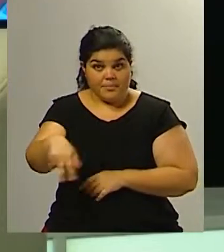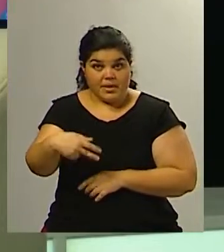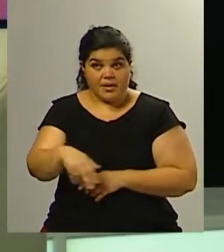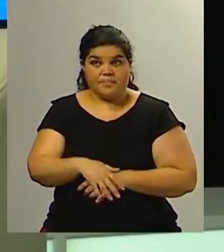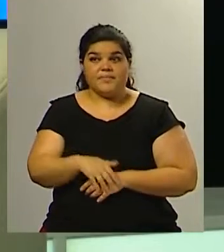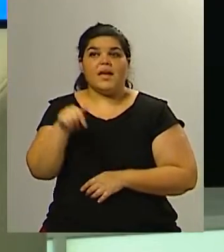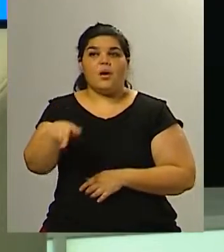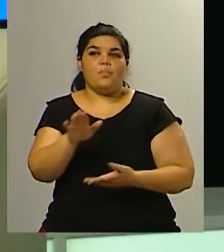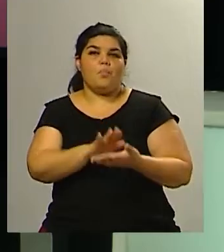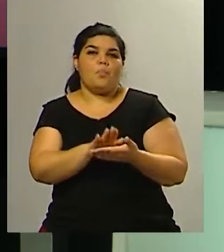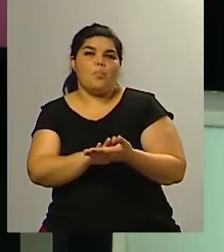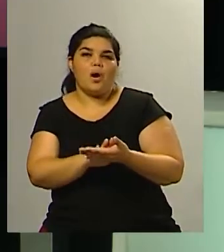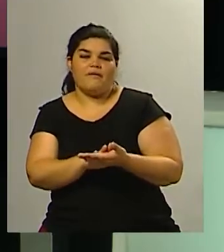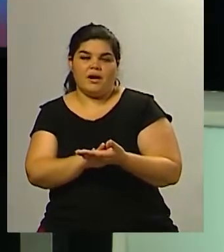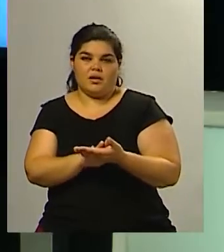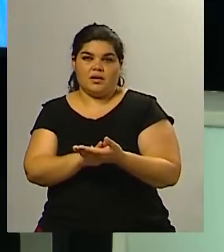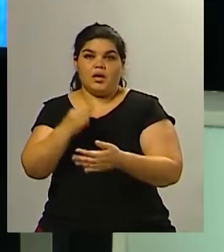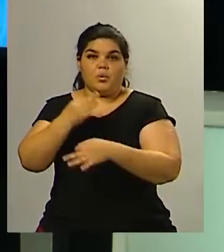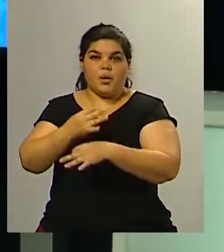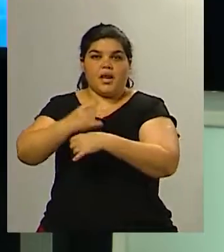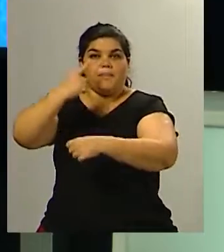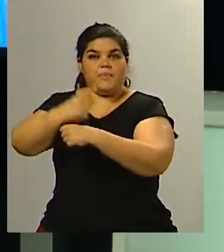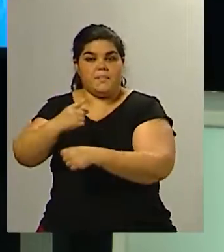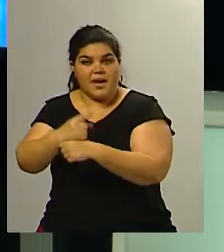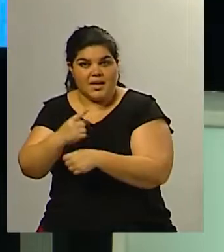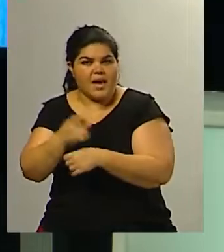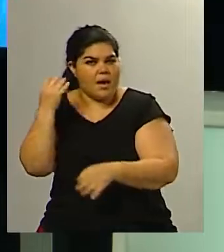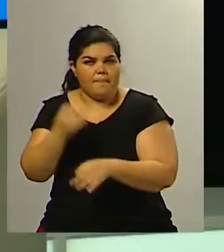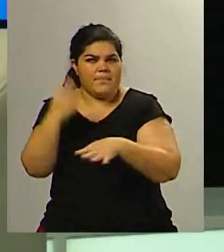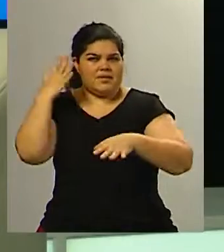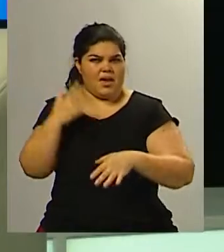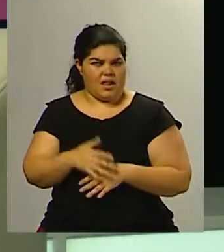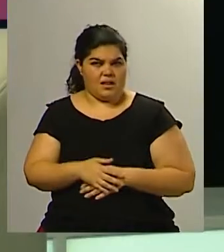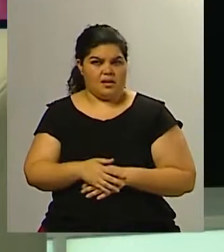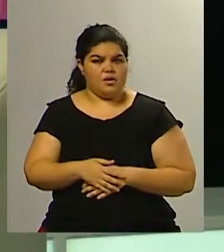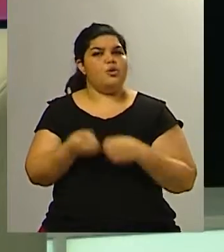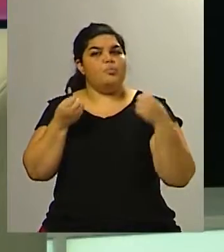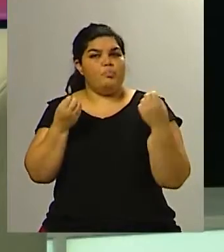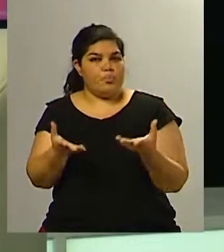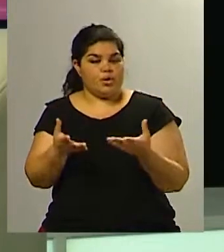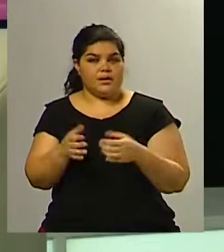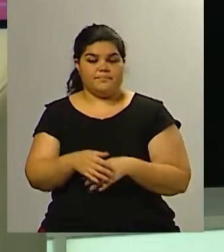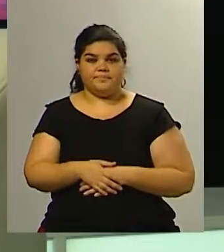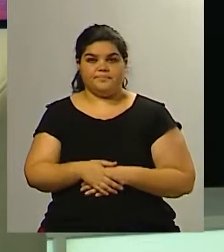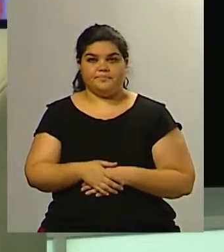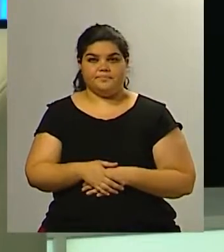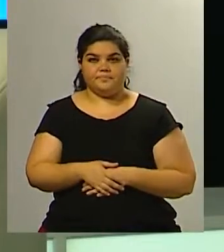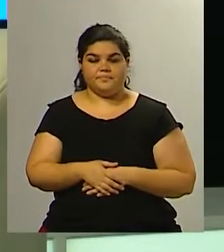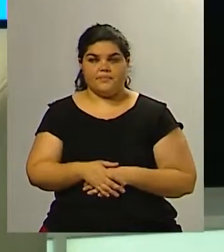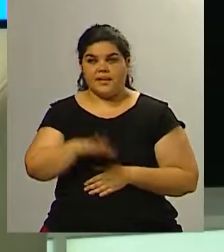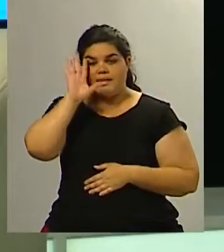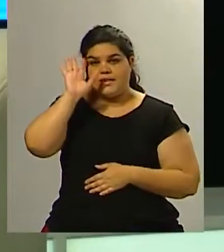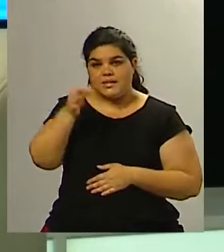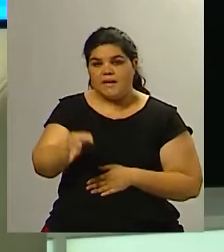operativo muestral de primaria de manera excepcional, ¿no? Claro. Para conocer cómo habían avanzado o cómo se encontraban